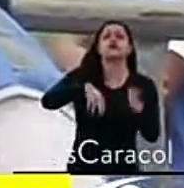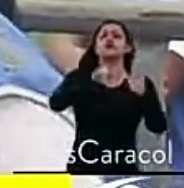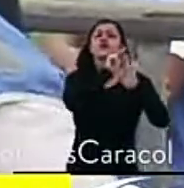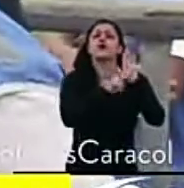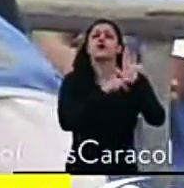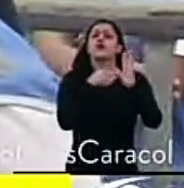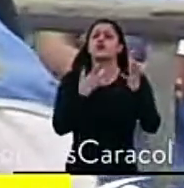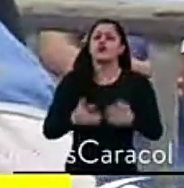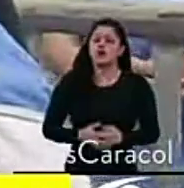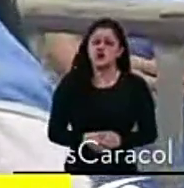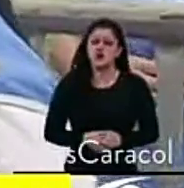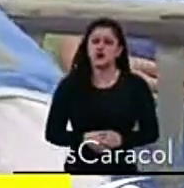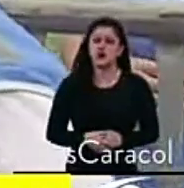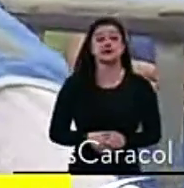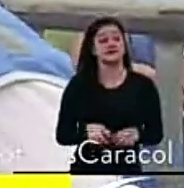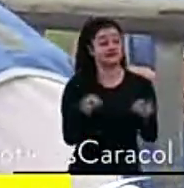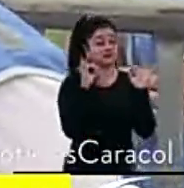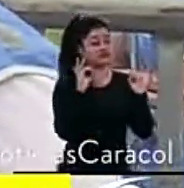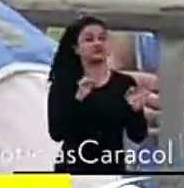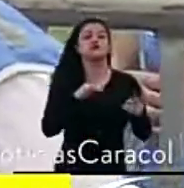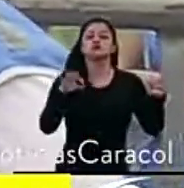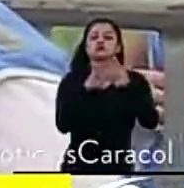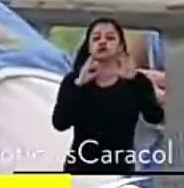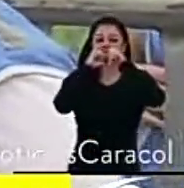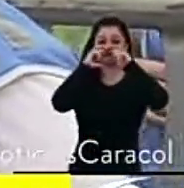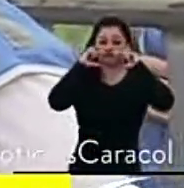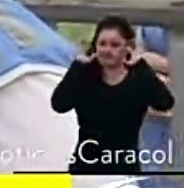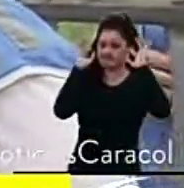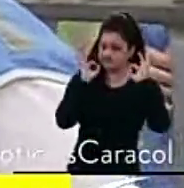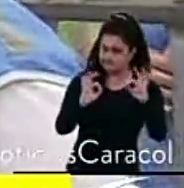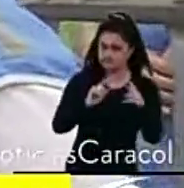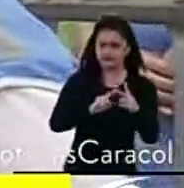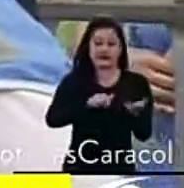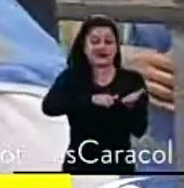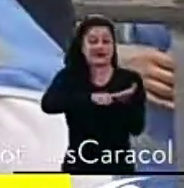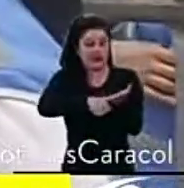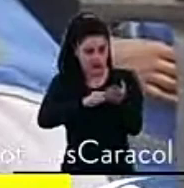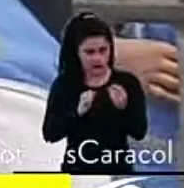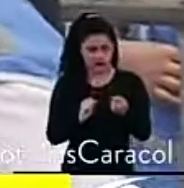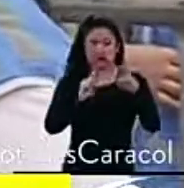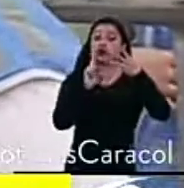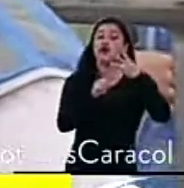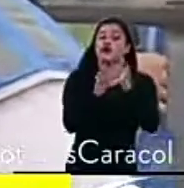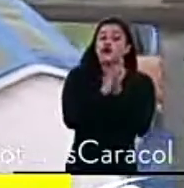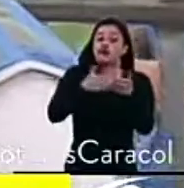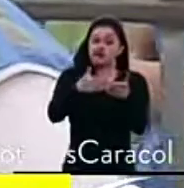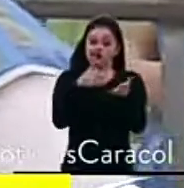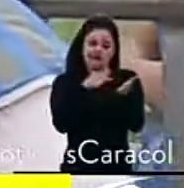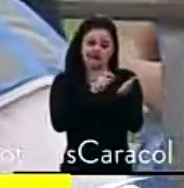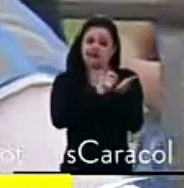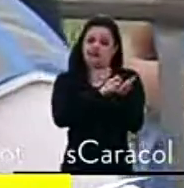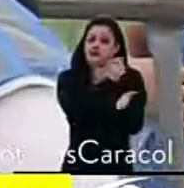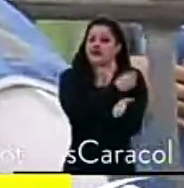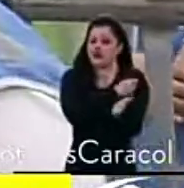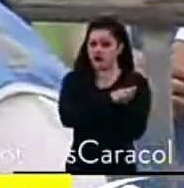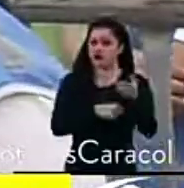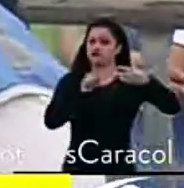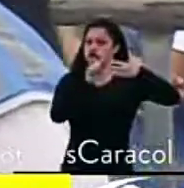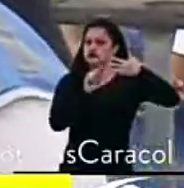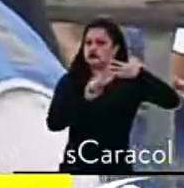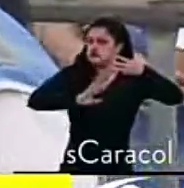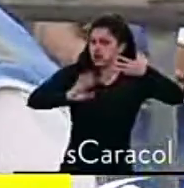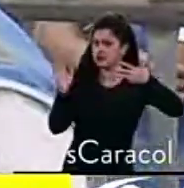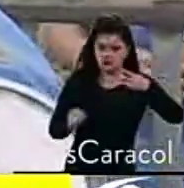cédula de ciudadanía, carnet con las vacunas vigentes, básicamente eso, y que pues manejen todos los protocolos y distanciamiento de seguridad. Una